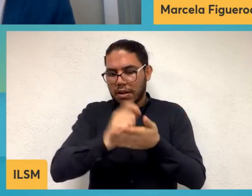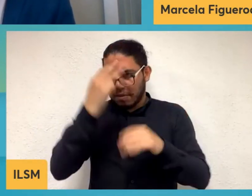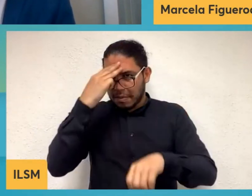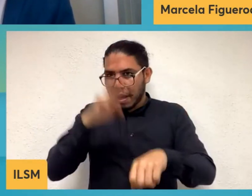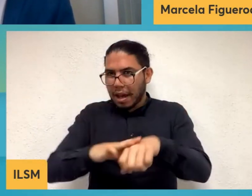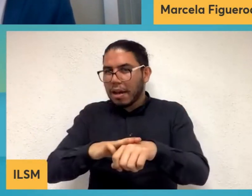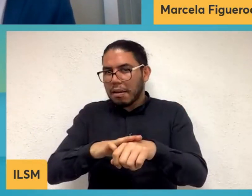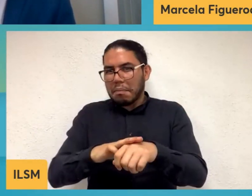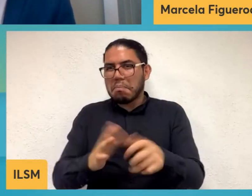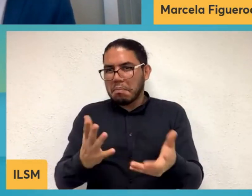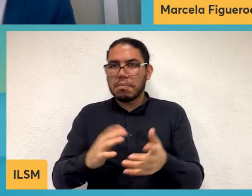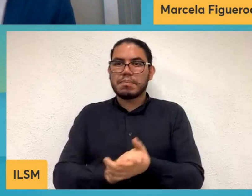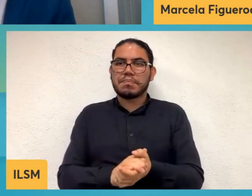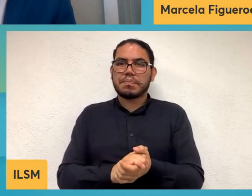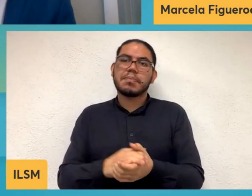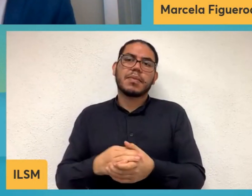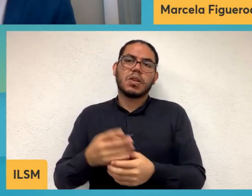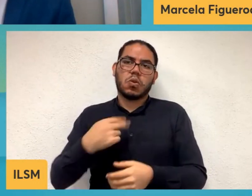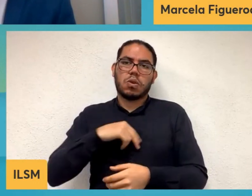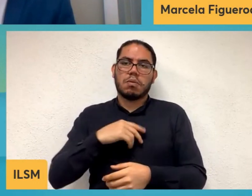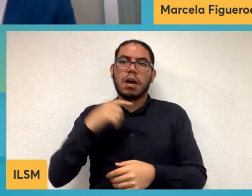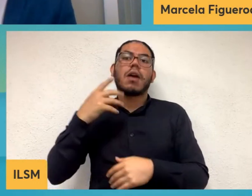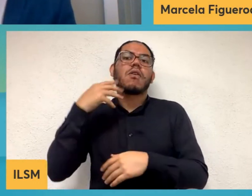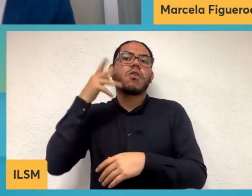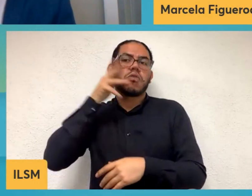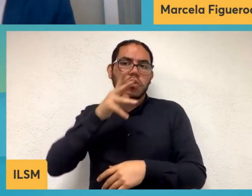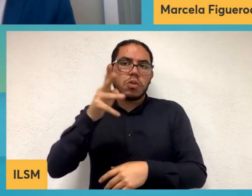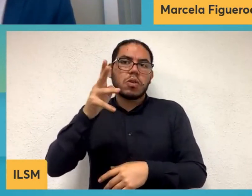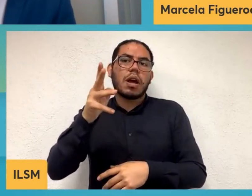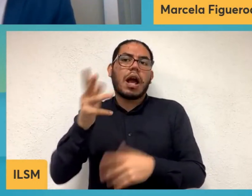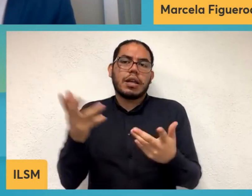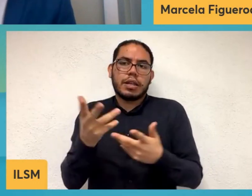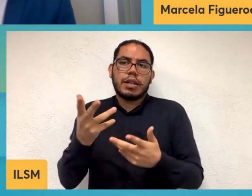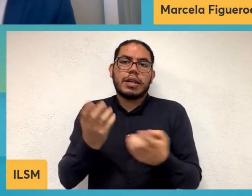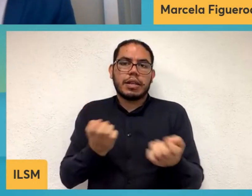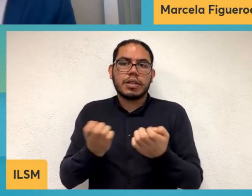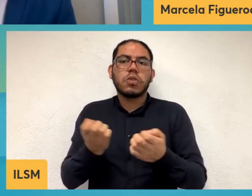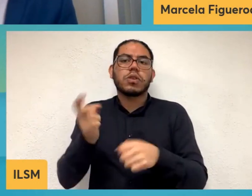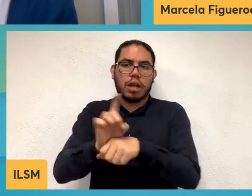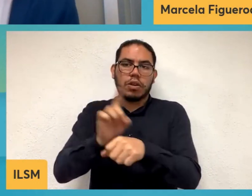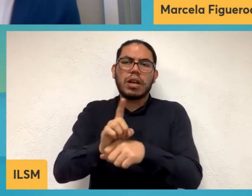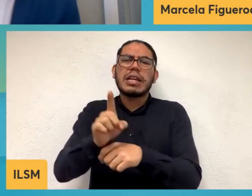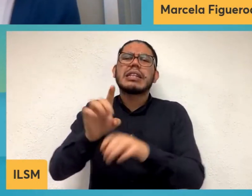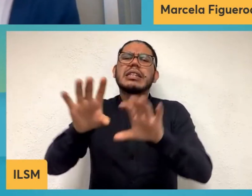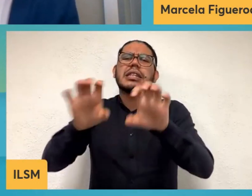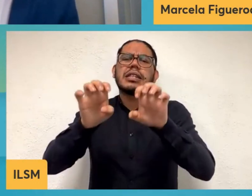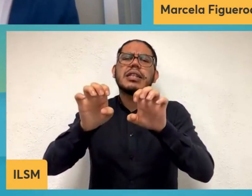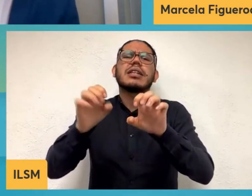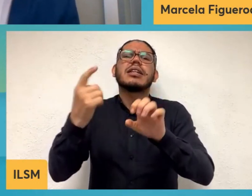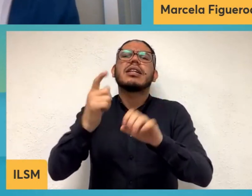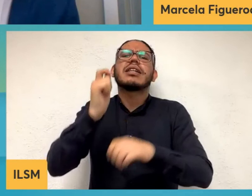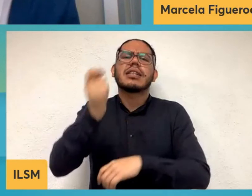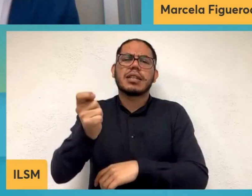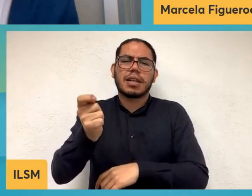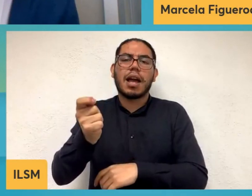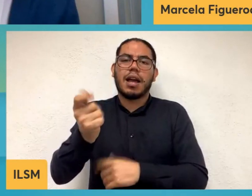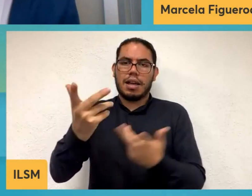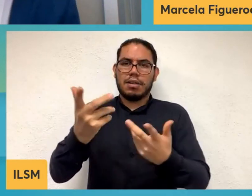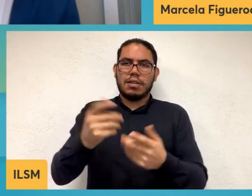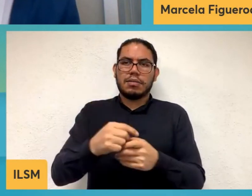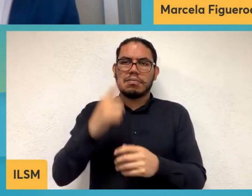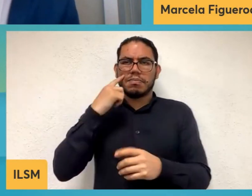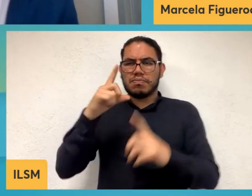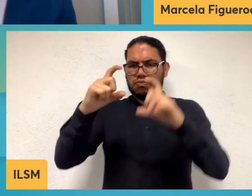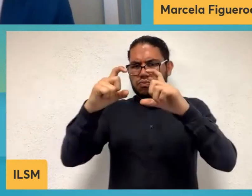decirlo, para realizar nuestro ejercicio diario. ¿Qué sería un screenshot? ¿Cómo podemos explicarle a nuestro público qué es un